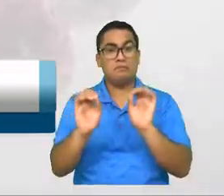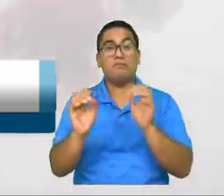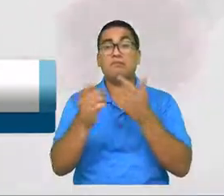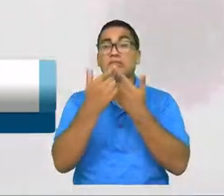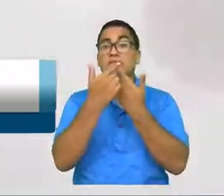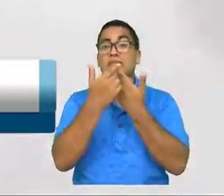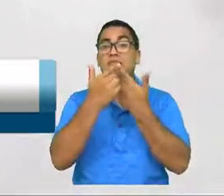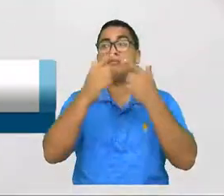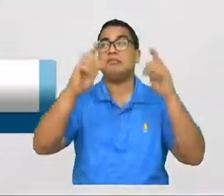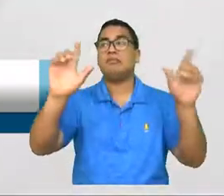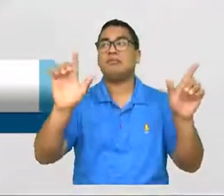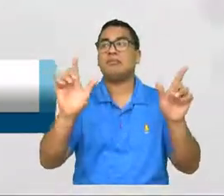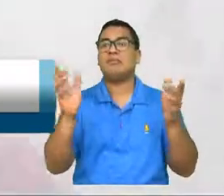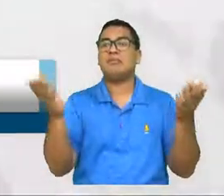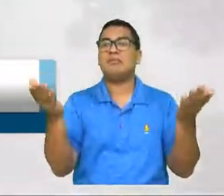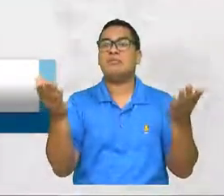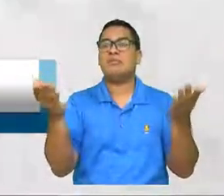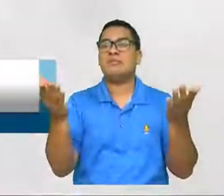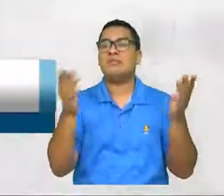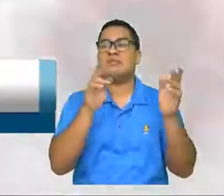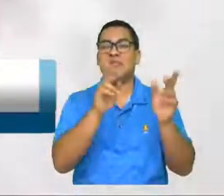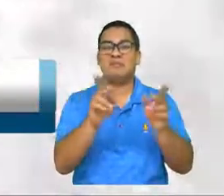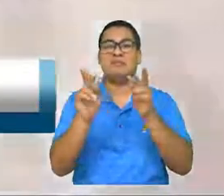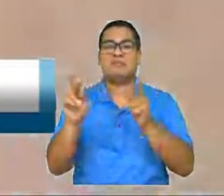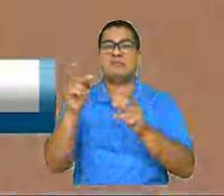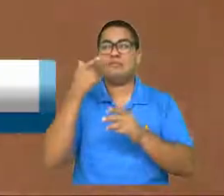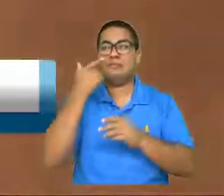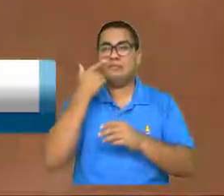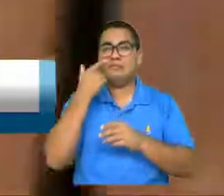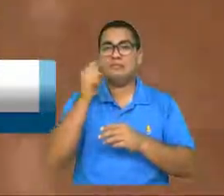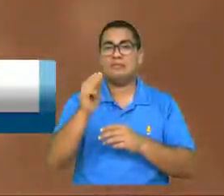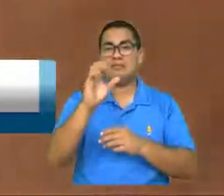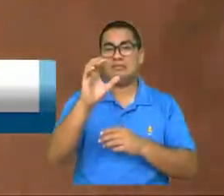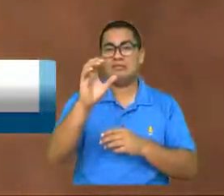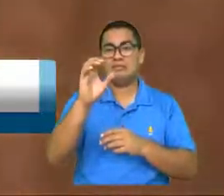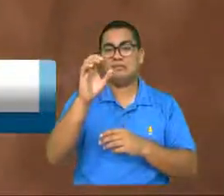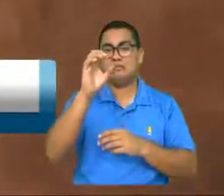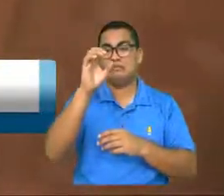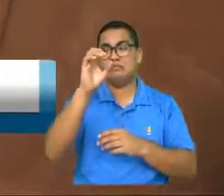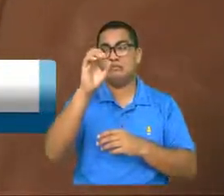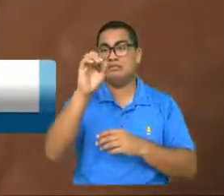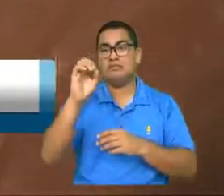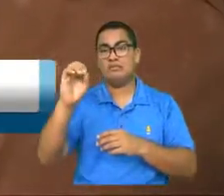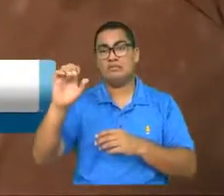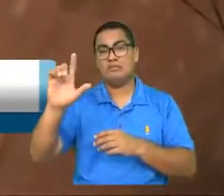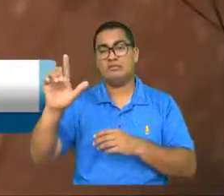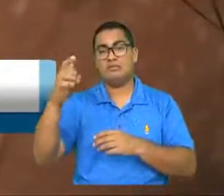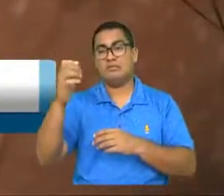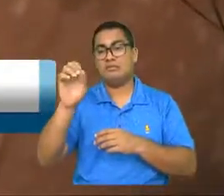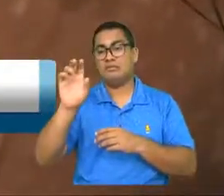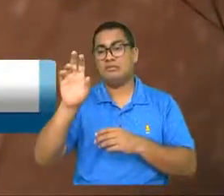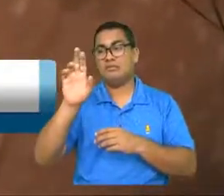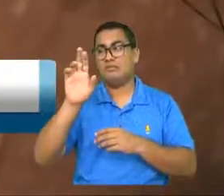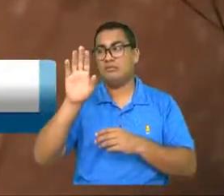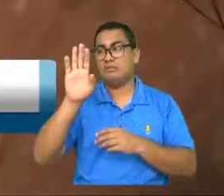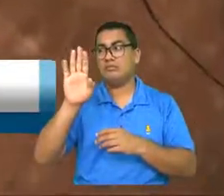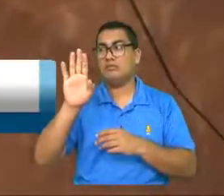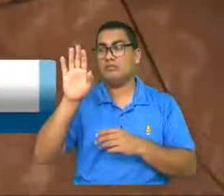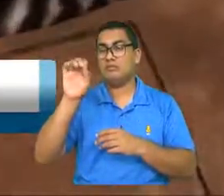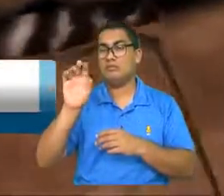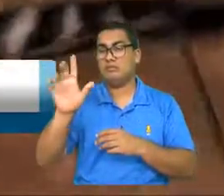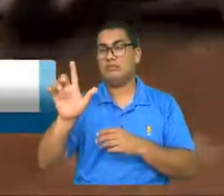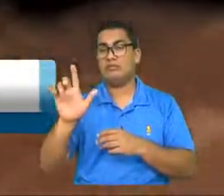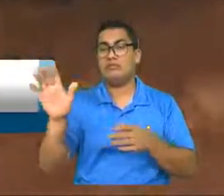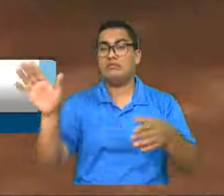través de lo que nosotros le conocemos como COLVOL, colaboradores voluntarios, que están en los